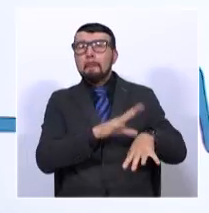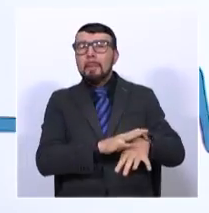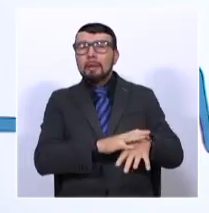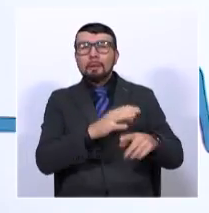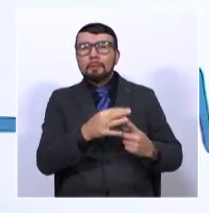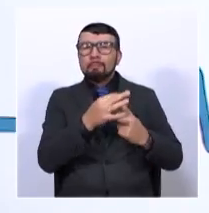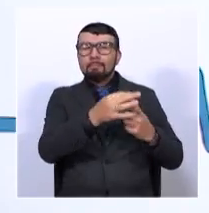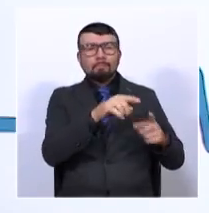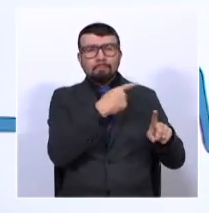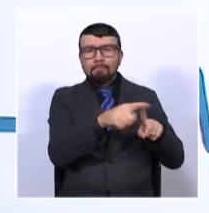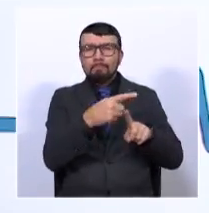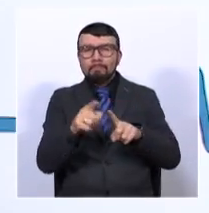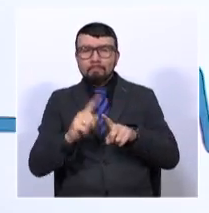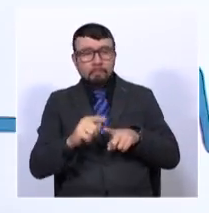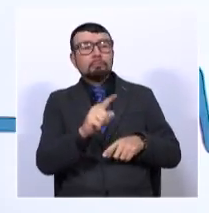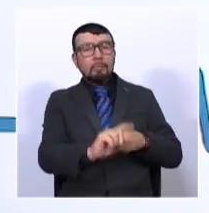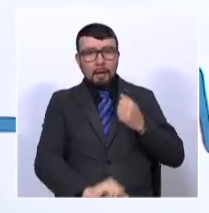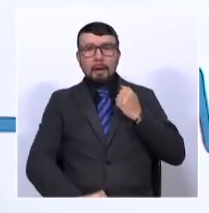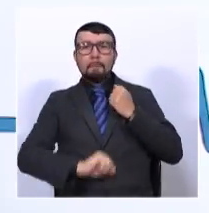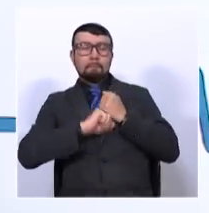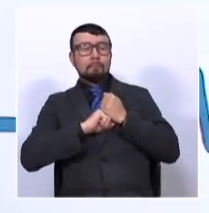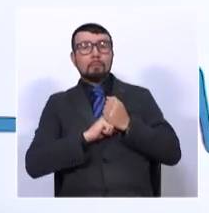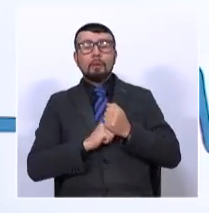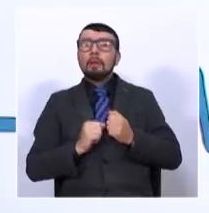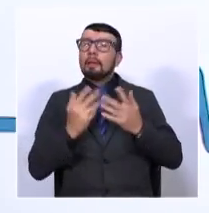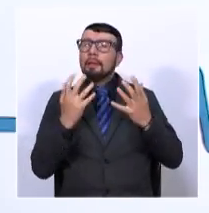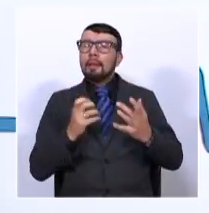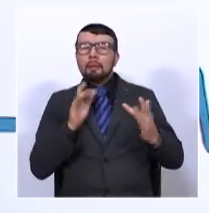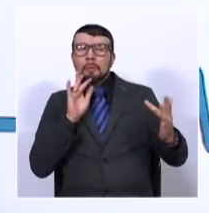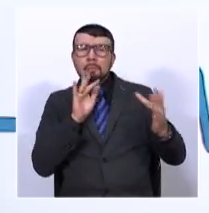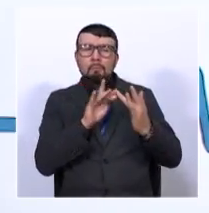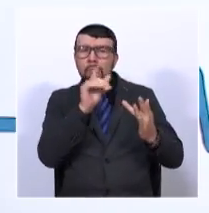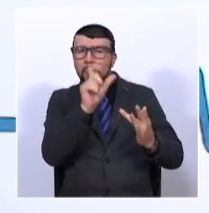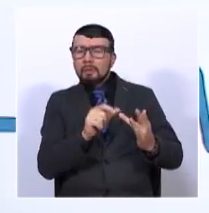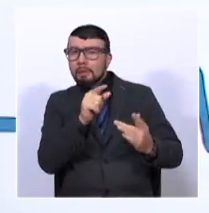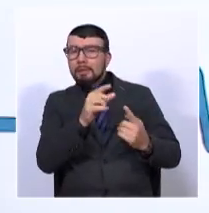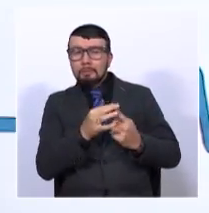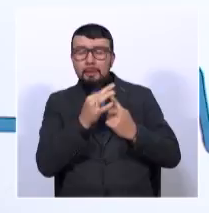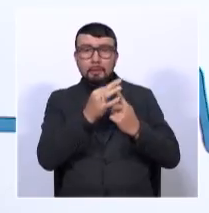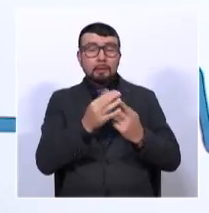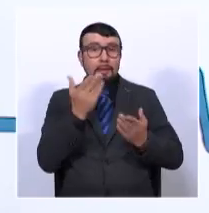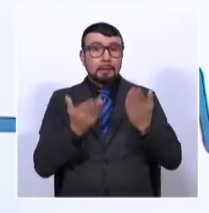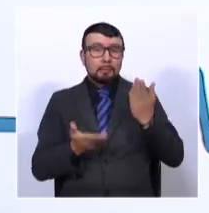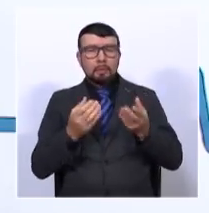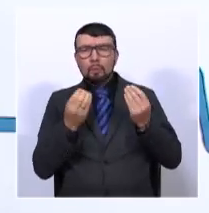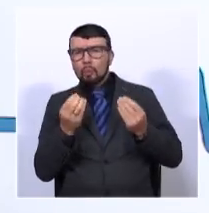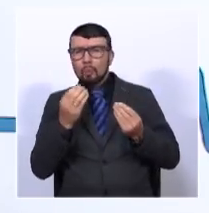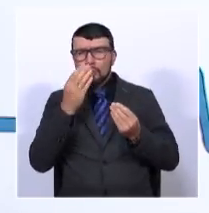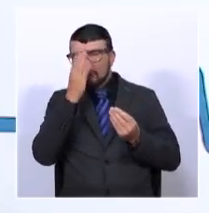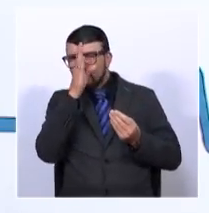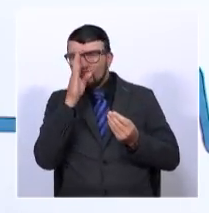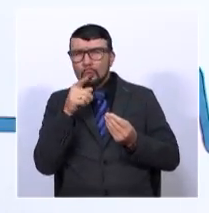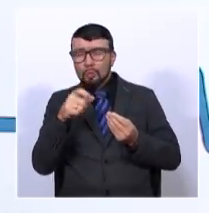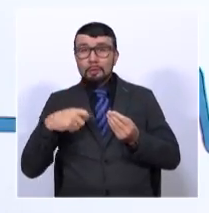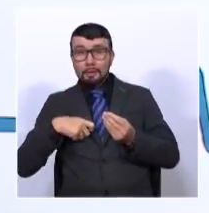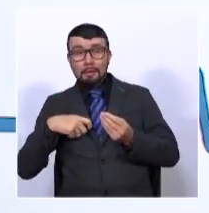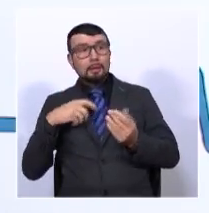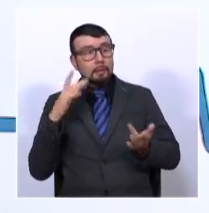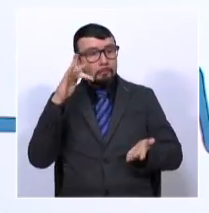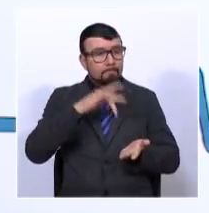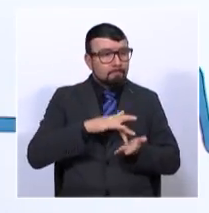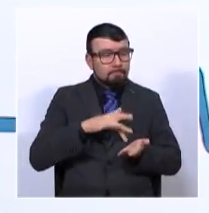y tratamos de contactar los especialistas de acuerdo a tantas inquietudes que ustedes nos dejan en nuestro